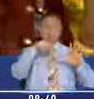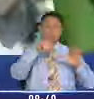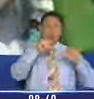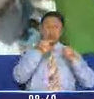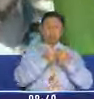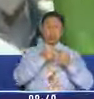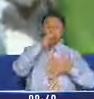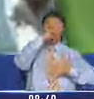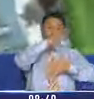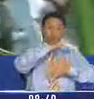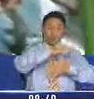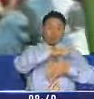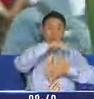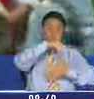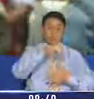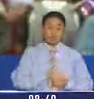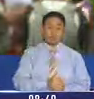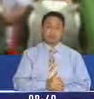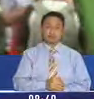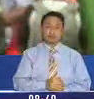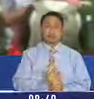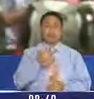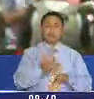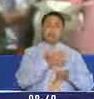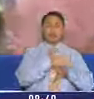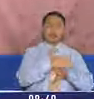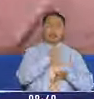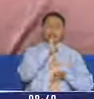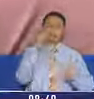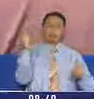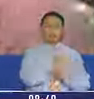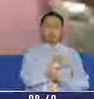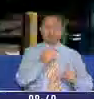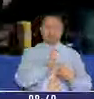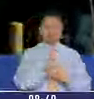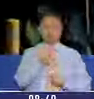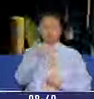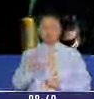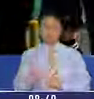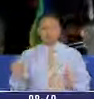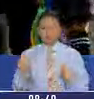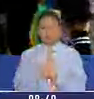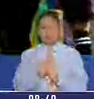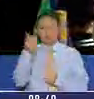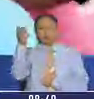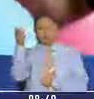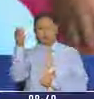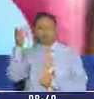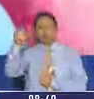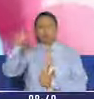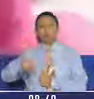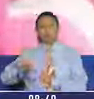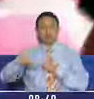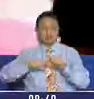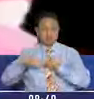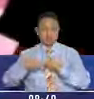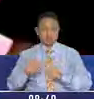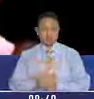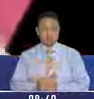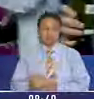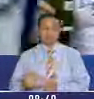de la comunidad LGBTIQ+, vivieron algún tipo de violencia por parte de su par, profesor o personal